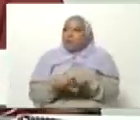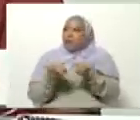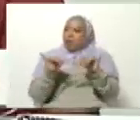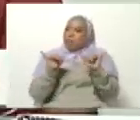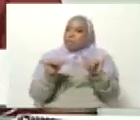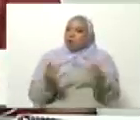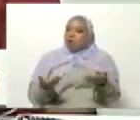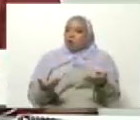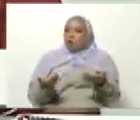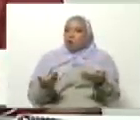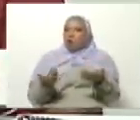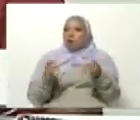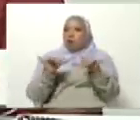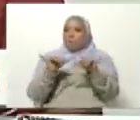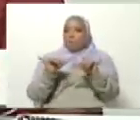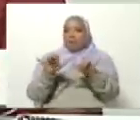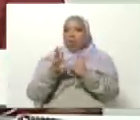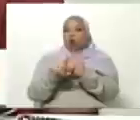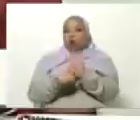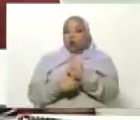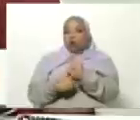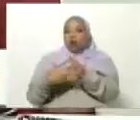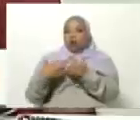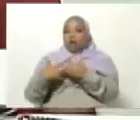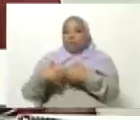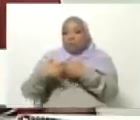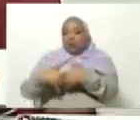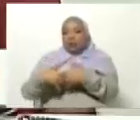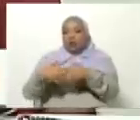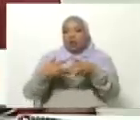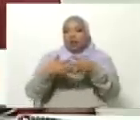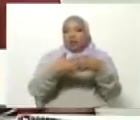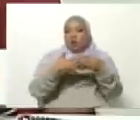Monómero. Son los mismos que se robaron Sigo, el oro venezolano.